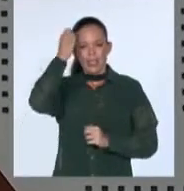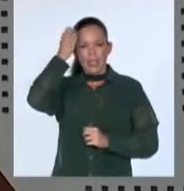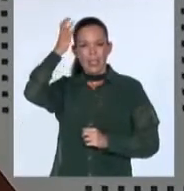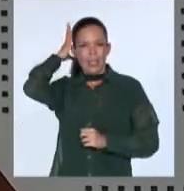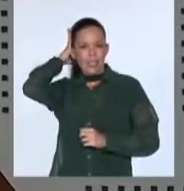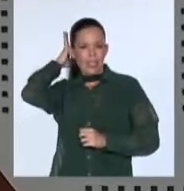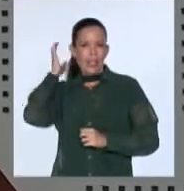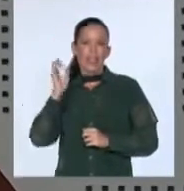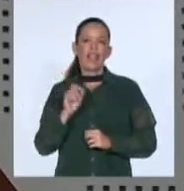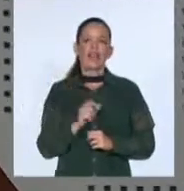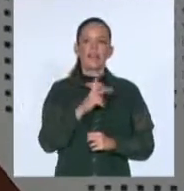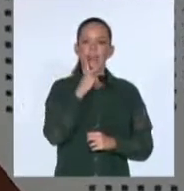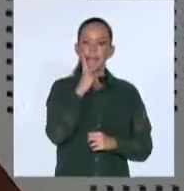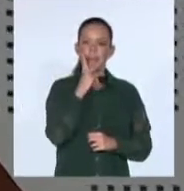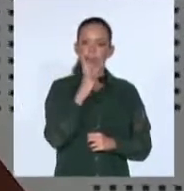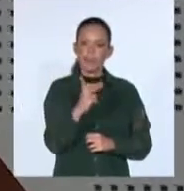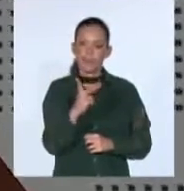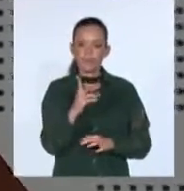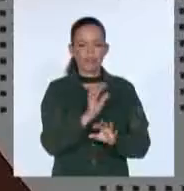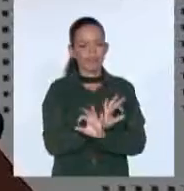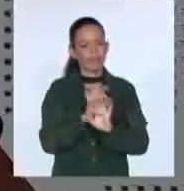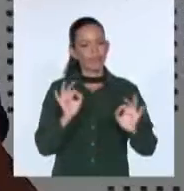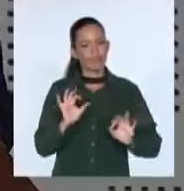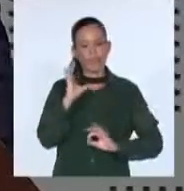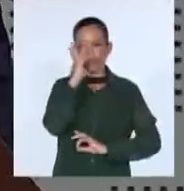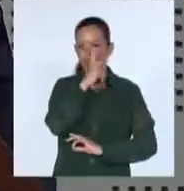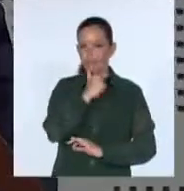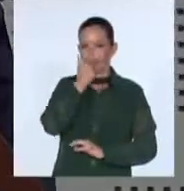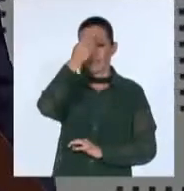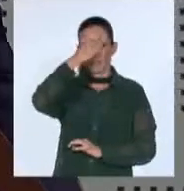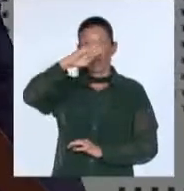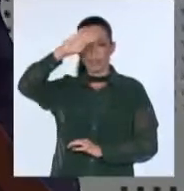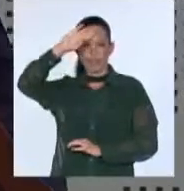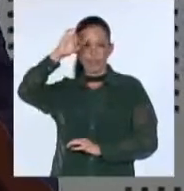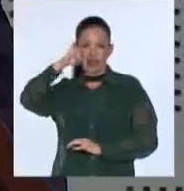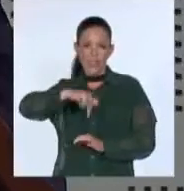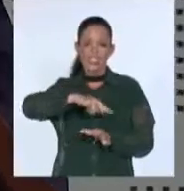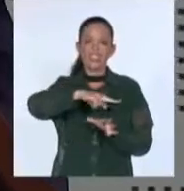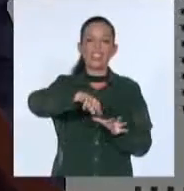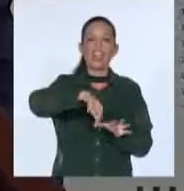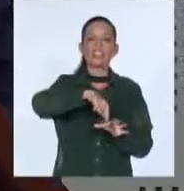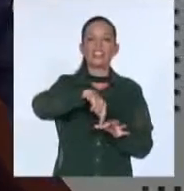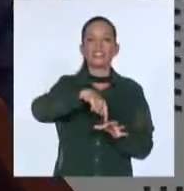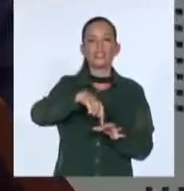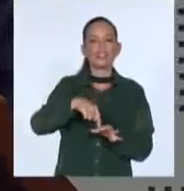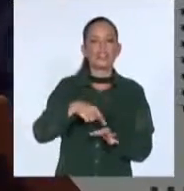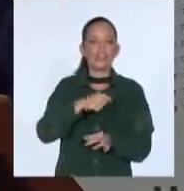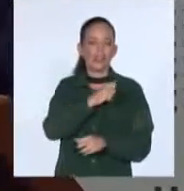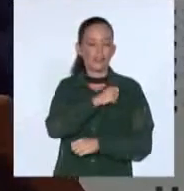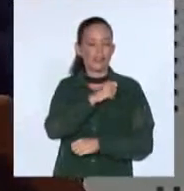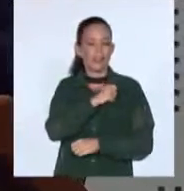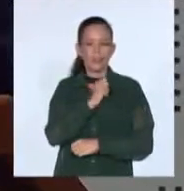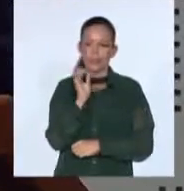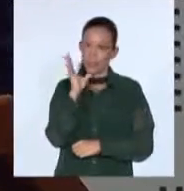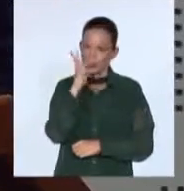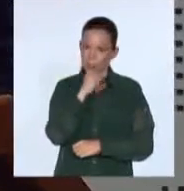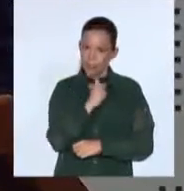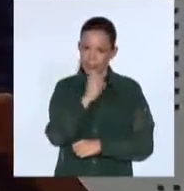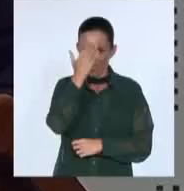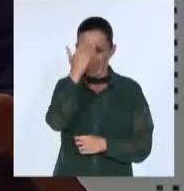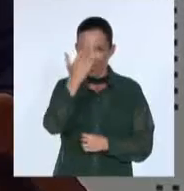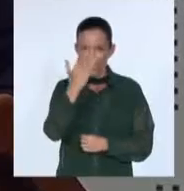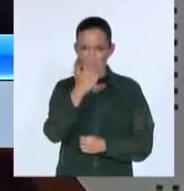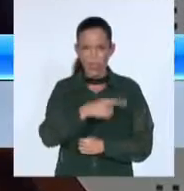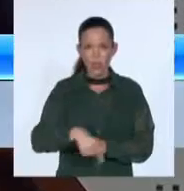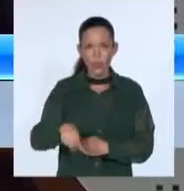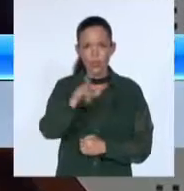patria, en esta hermosa Cuba, en esta isla que tanto queremos. Gracias a todos ustedes por estar